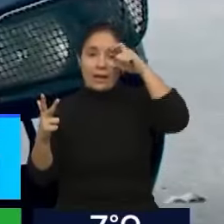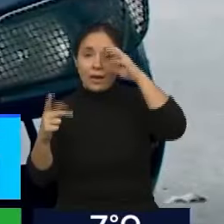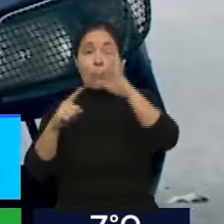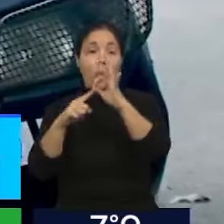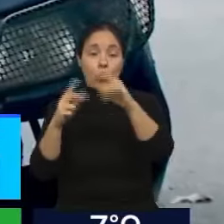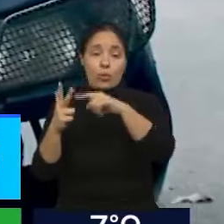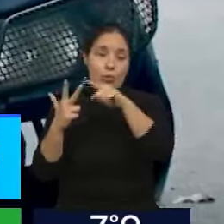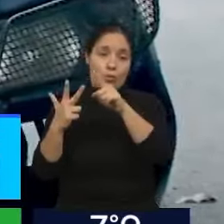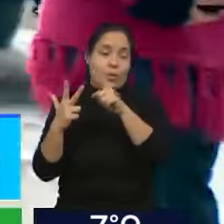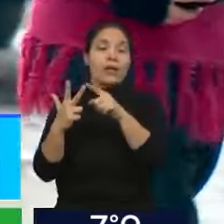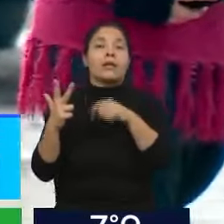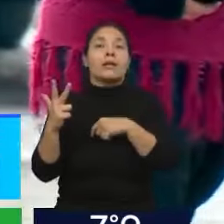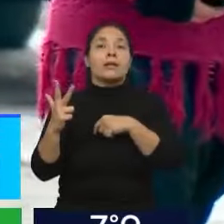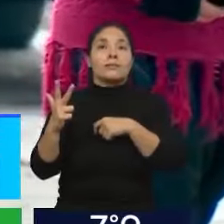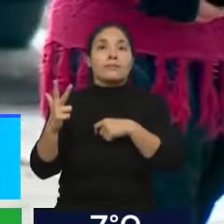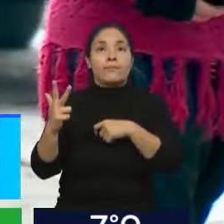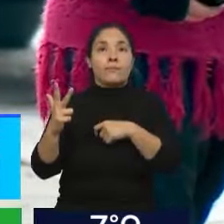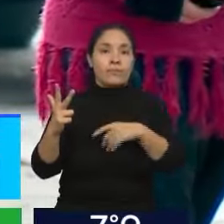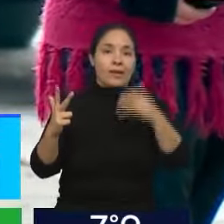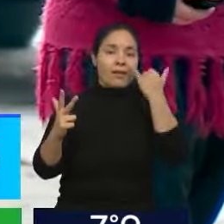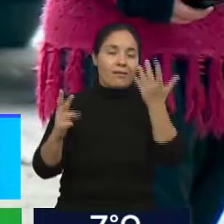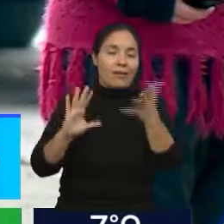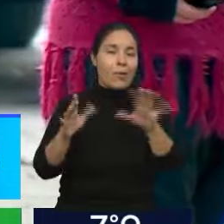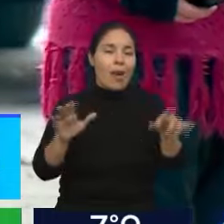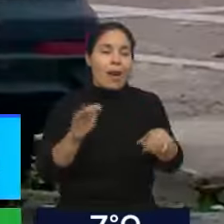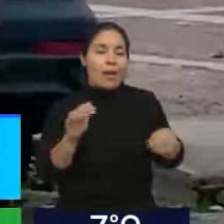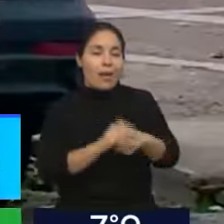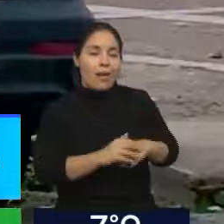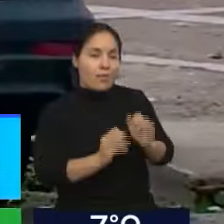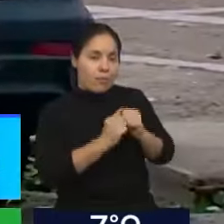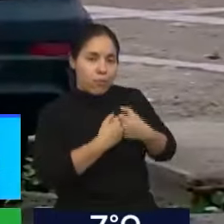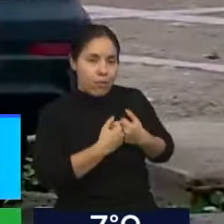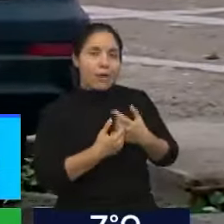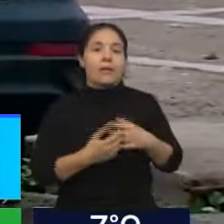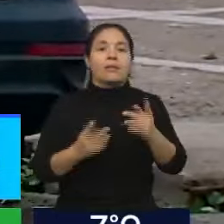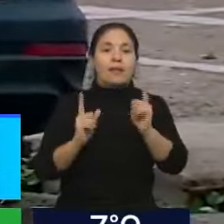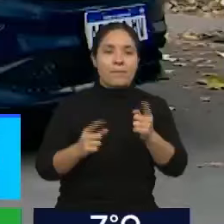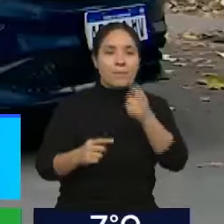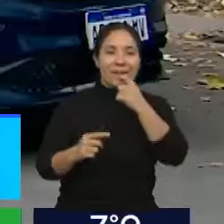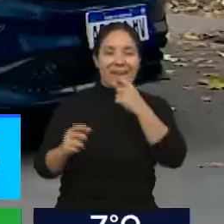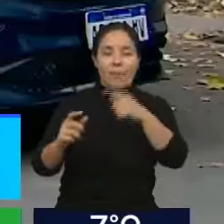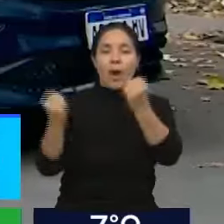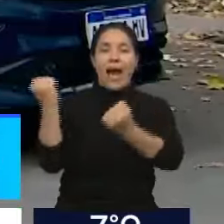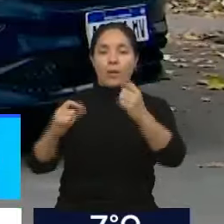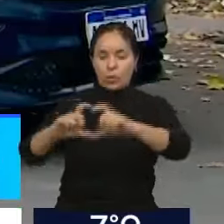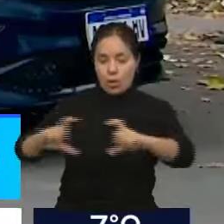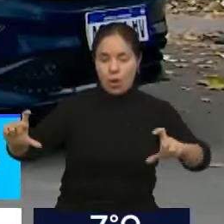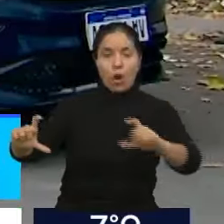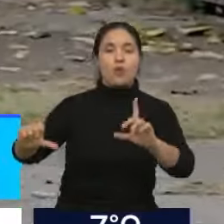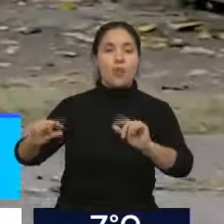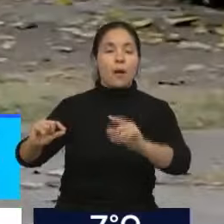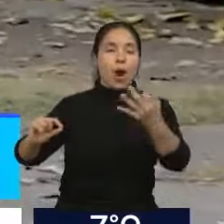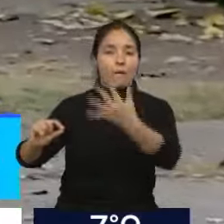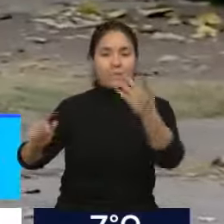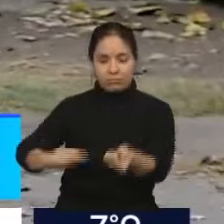antecedentes de encubrimiento en 2 sucesos, adulteración de la numeración de un objeto, podemos hablar de la chapa patente, y también el